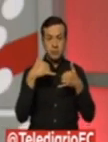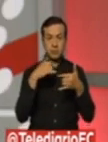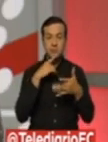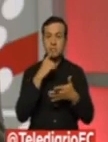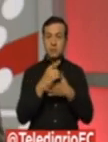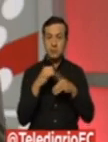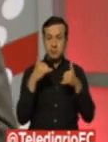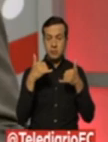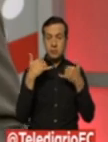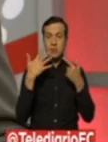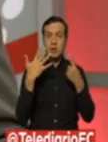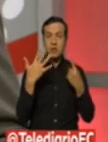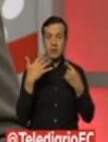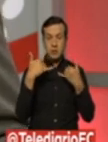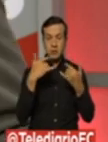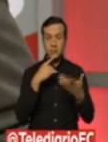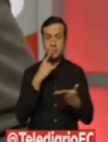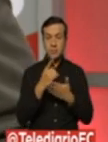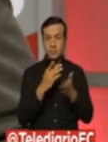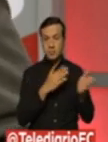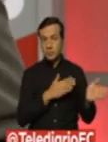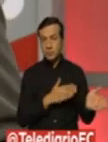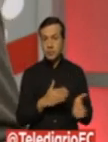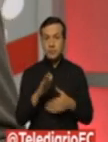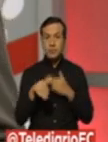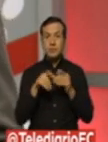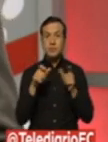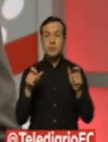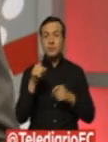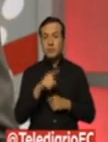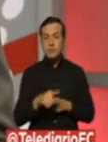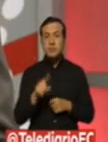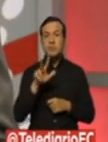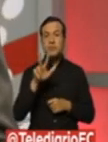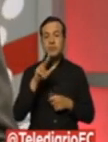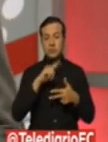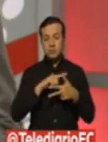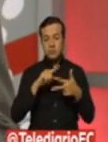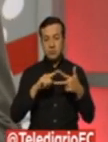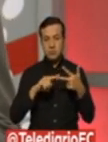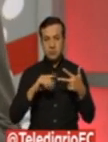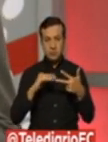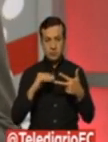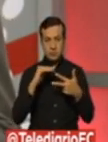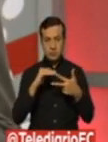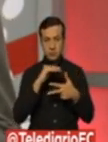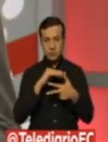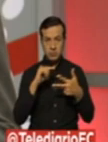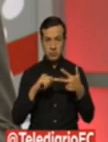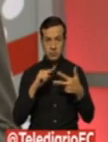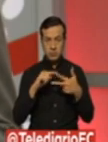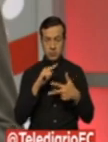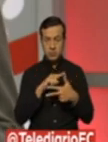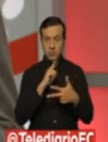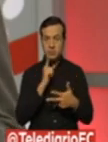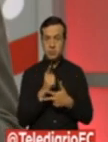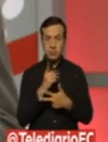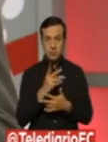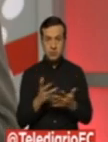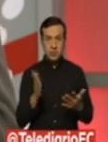que se harán ha creado se harán acreedores en tres categorías una categoría que es para